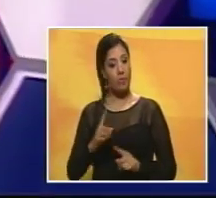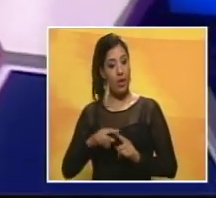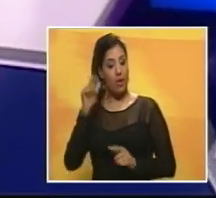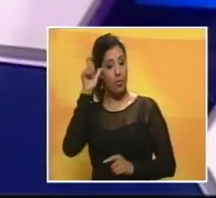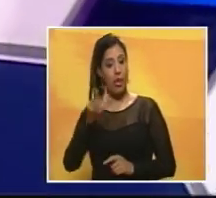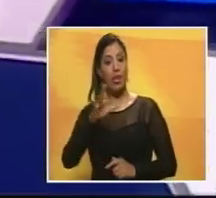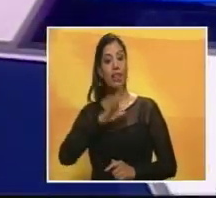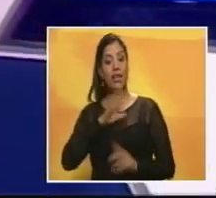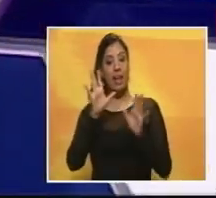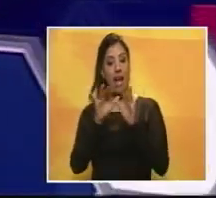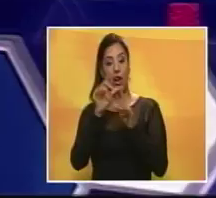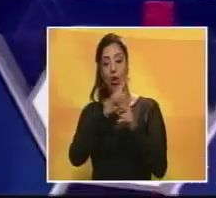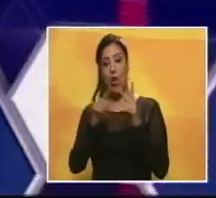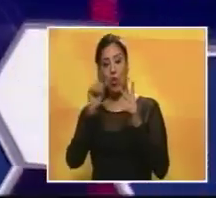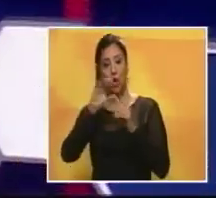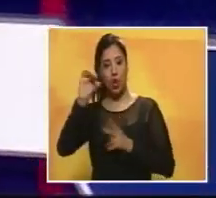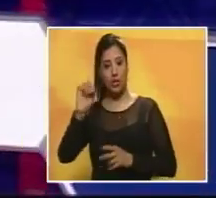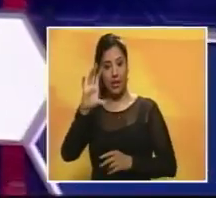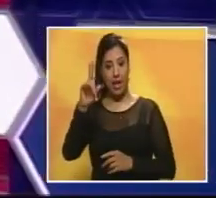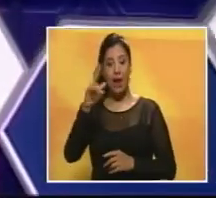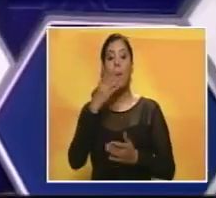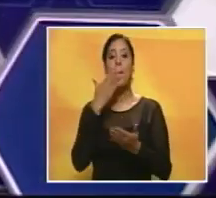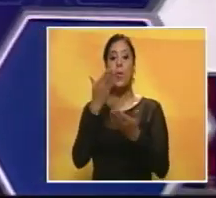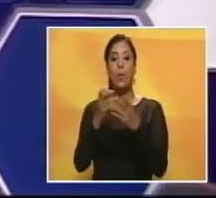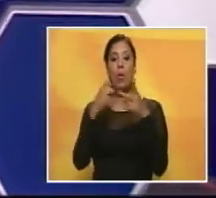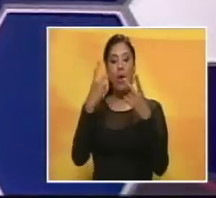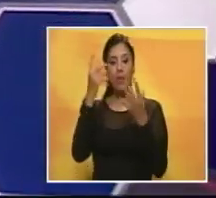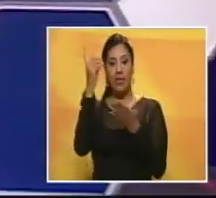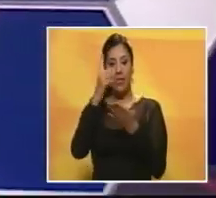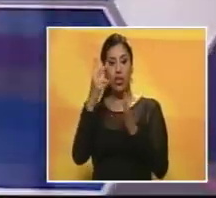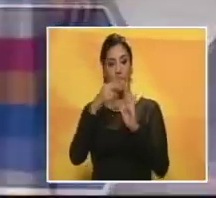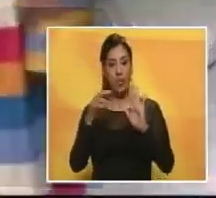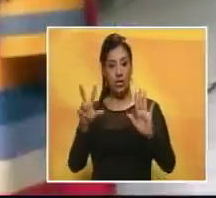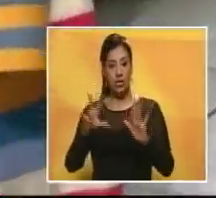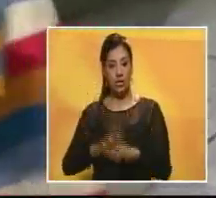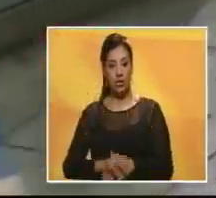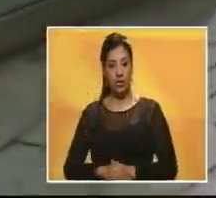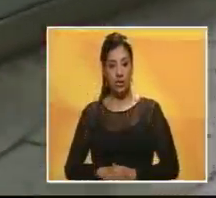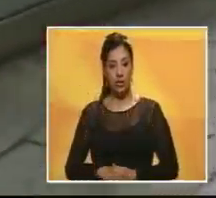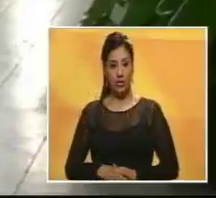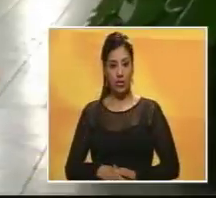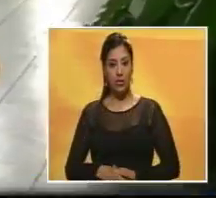Carolina Herrera, Ángel Sánchez y Oscar de la Renta presentaron sus colecciones 2018.